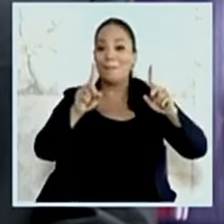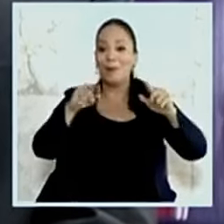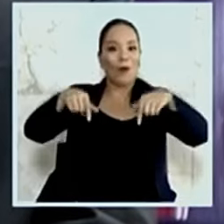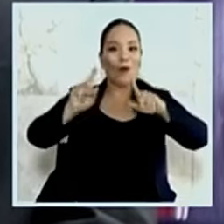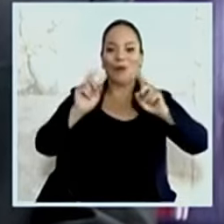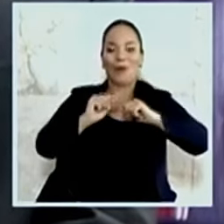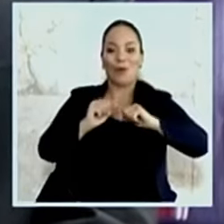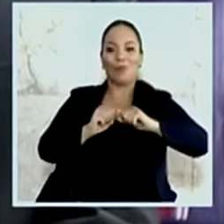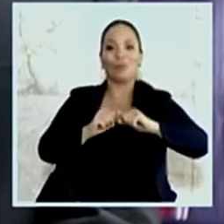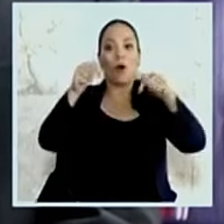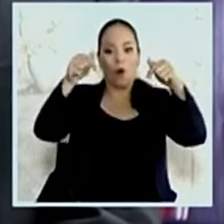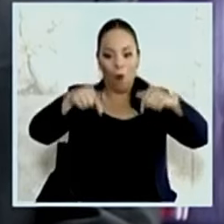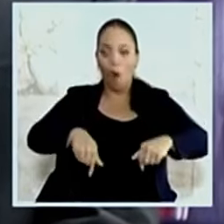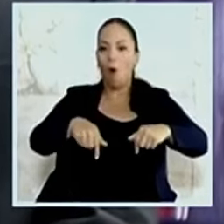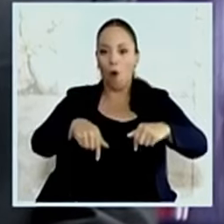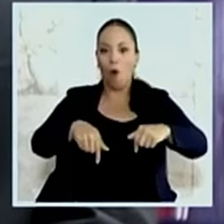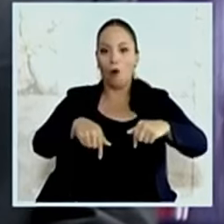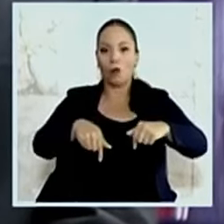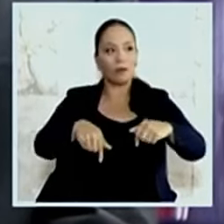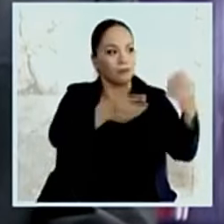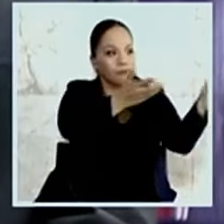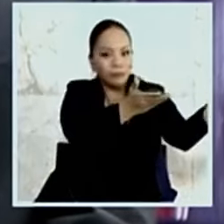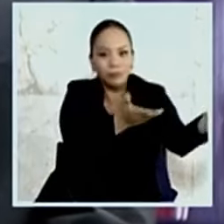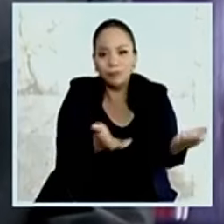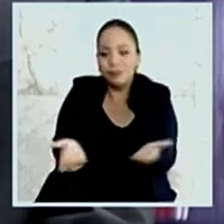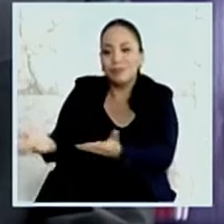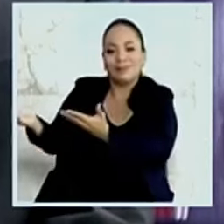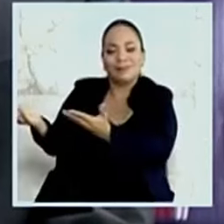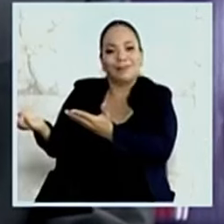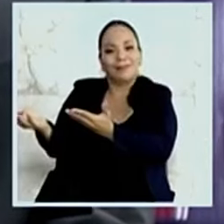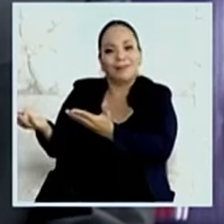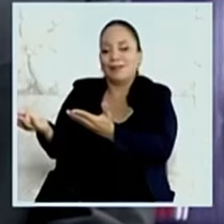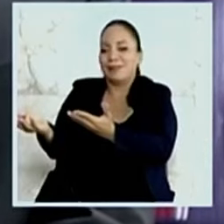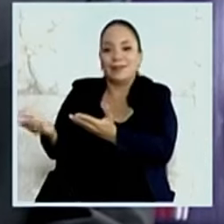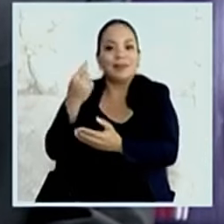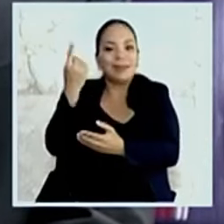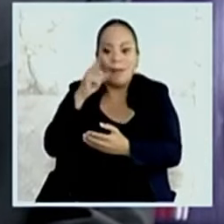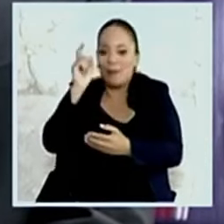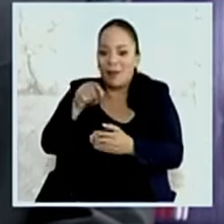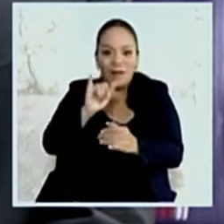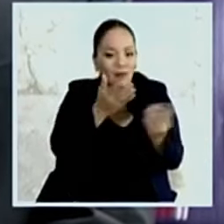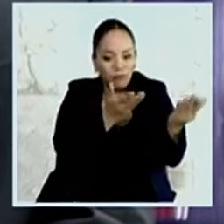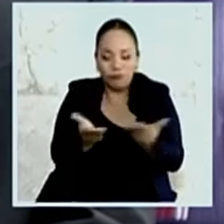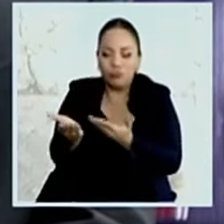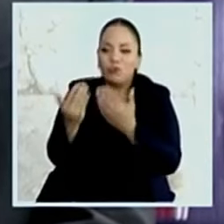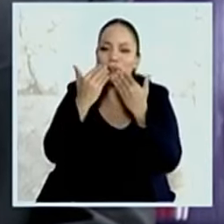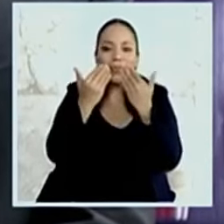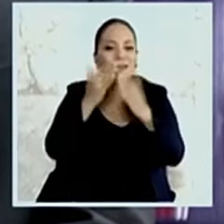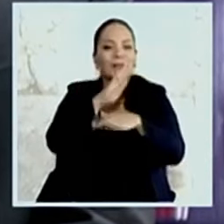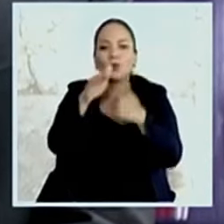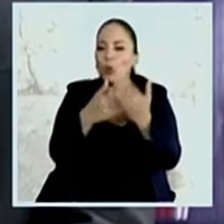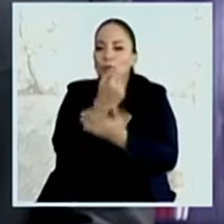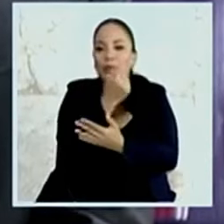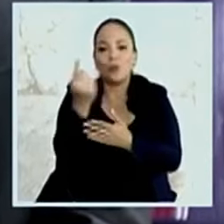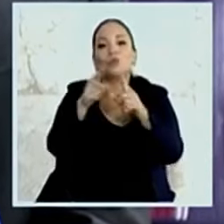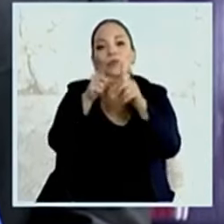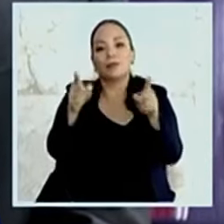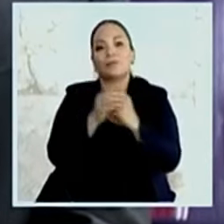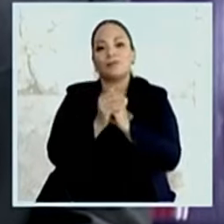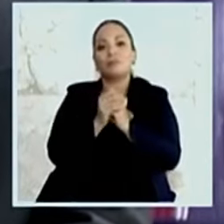el año 19 tuvimos que botar ese portón para ser escuchado. Y hoy que estamos acá, yo digo, entramos por la